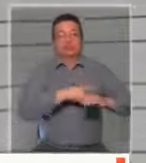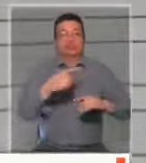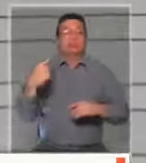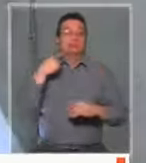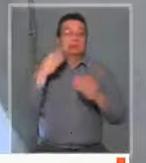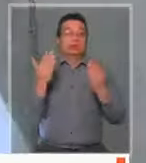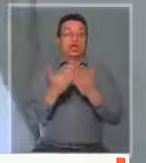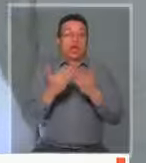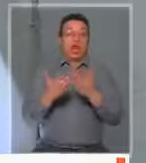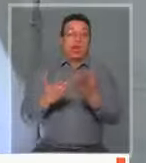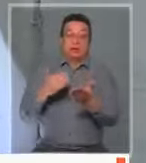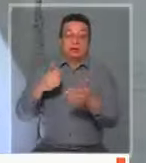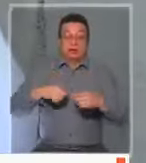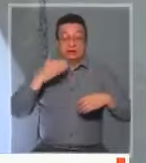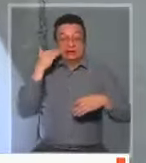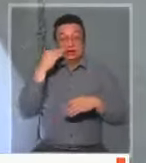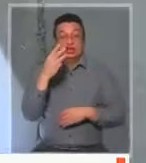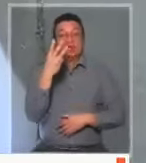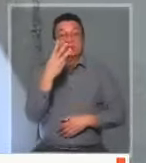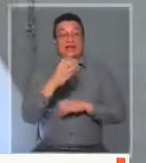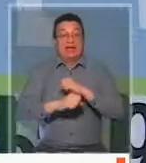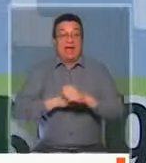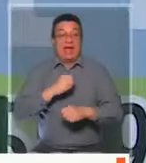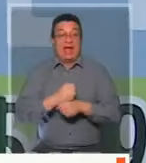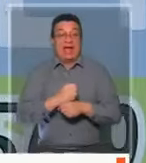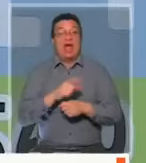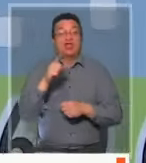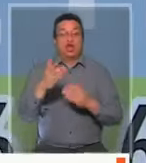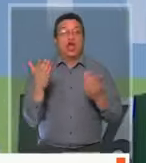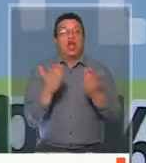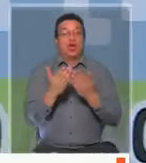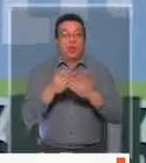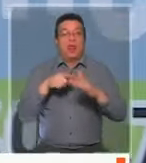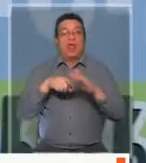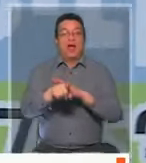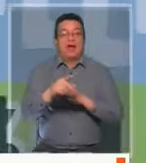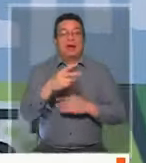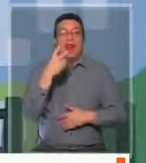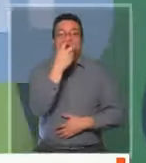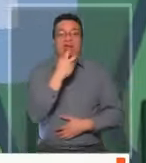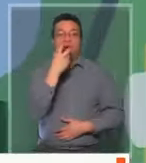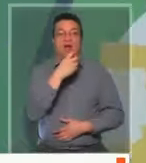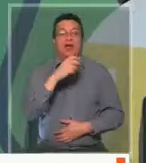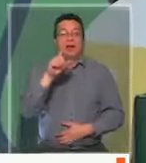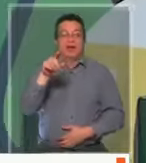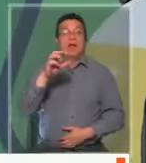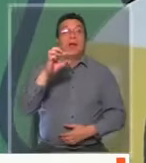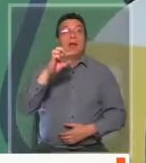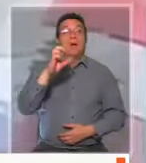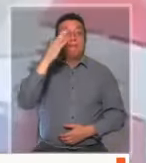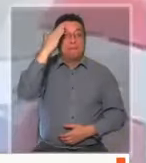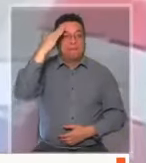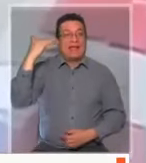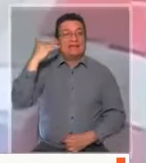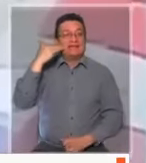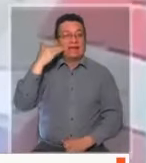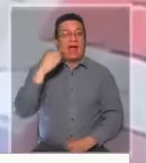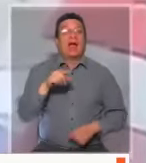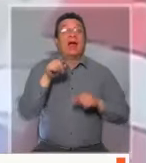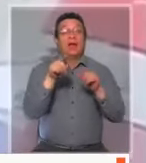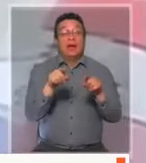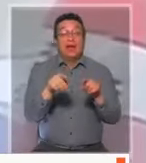sufrió Dante, de tan solo 3 años, durante una de sus jornadas en la Escuela de Lenguaje Cumbre de Placilla. Solo 2 semanas